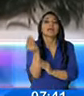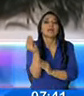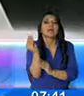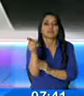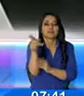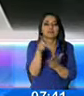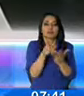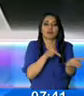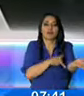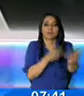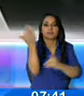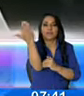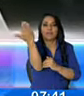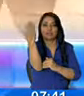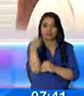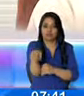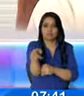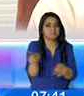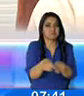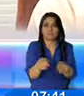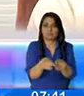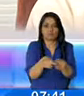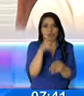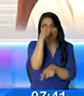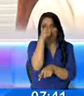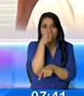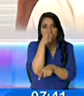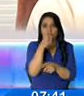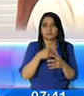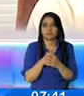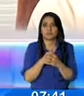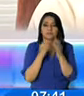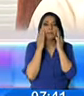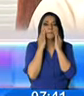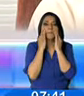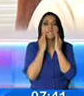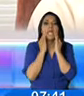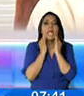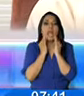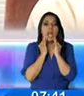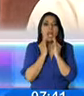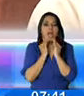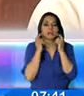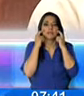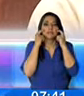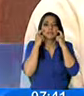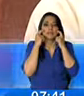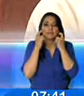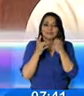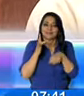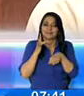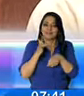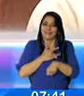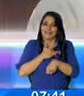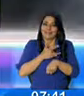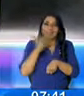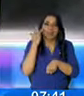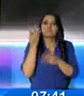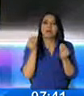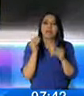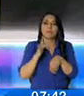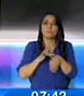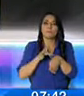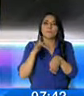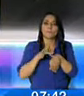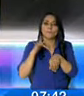los programas de televisión nacional una muerte de la piel obviamente de su sus capas de la piel